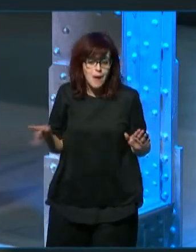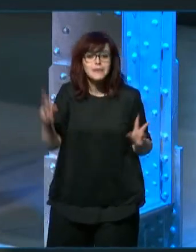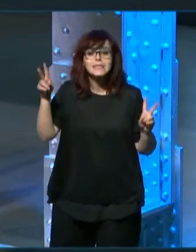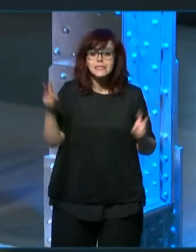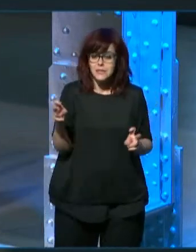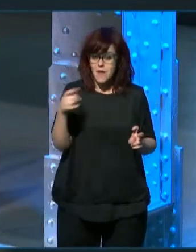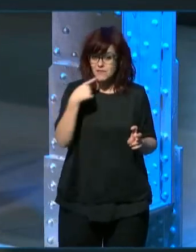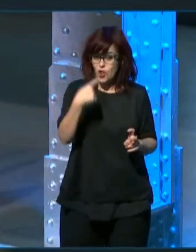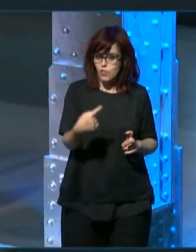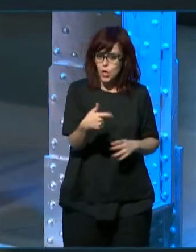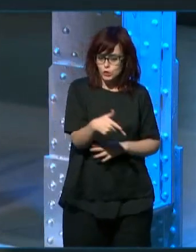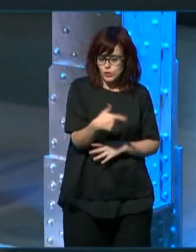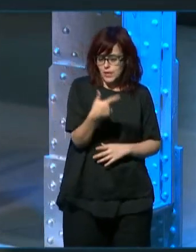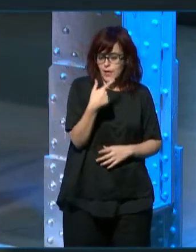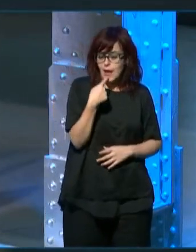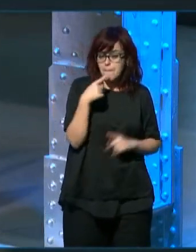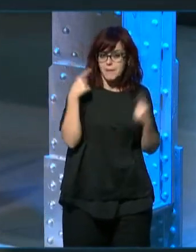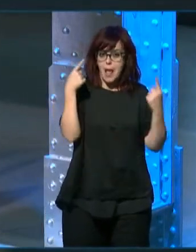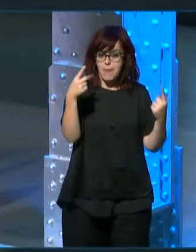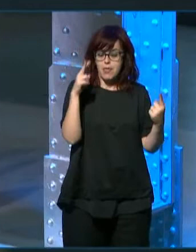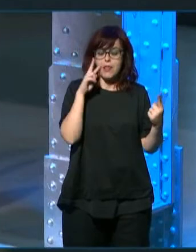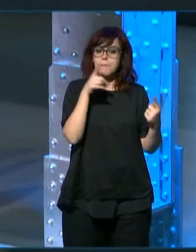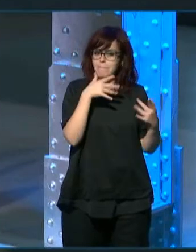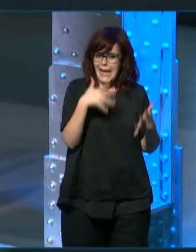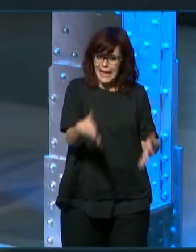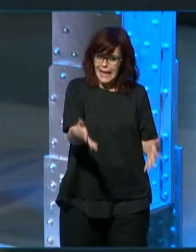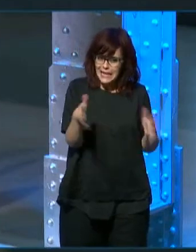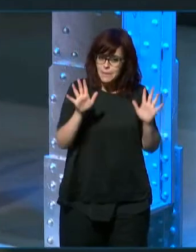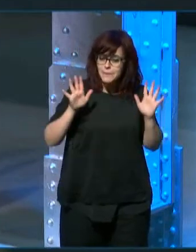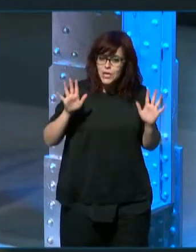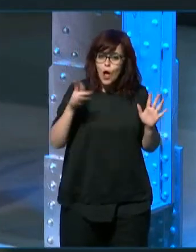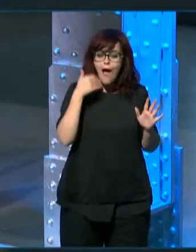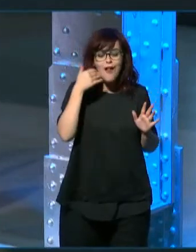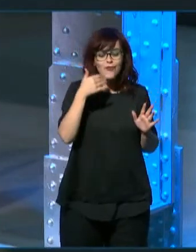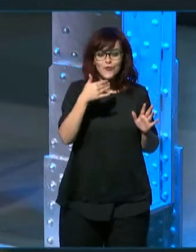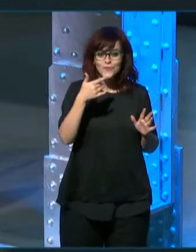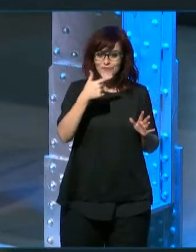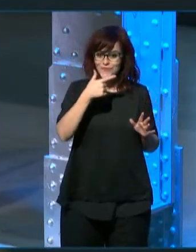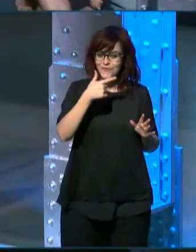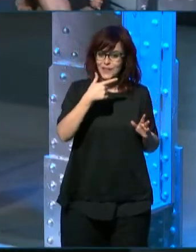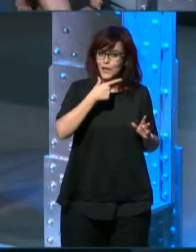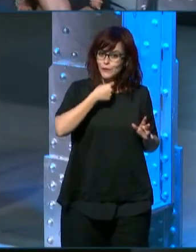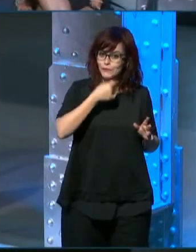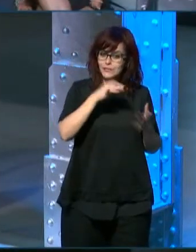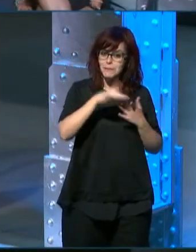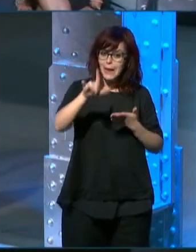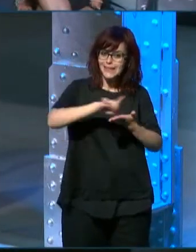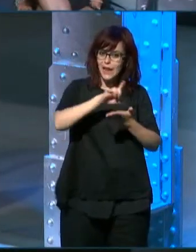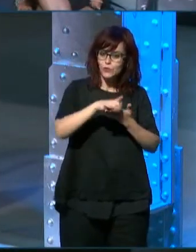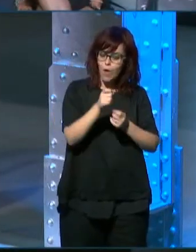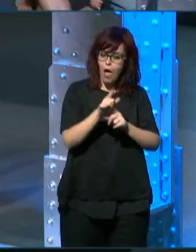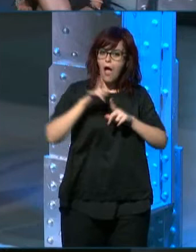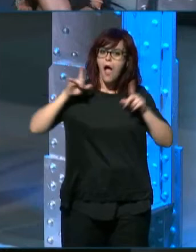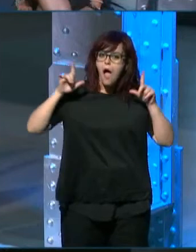os lo dije, me ha encantado. Y sí hay una cosa, en la puesta en escena de la literatura, es